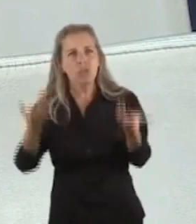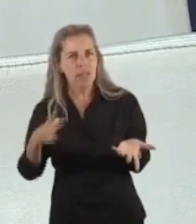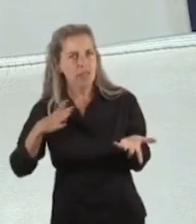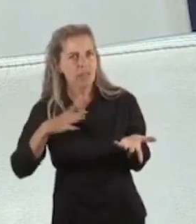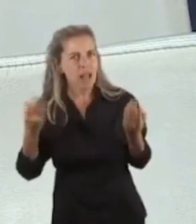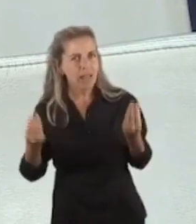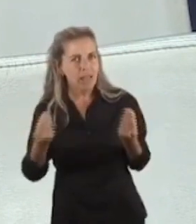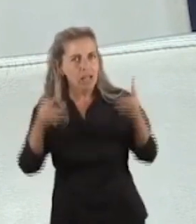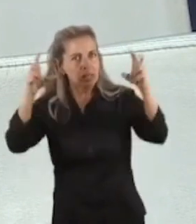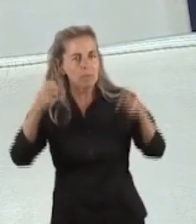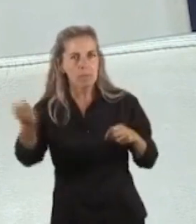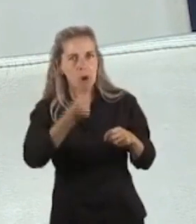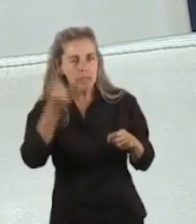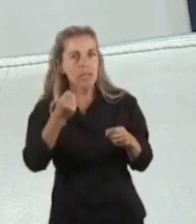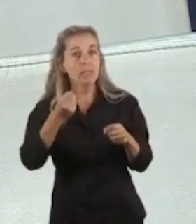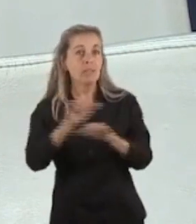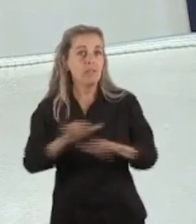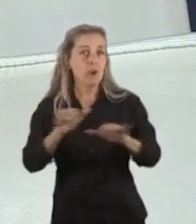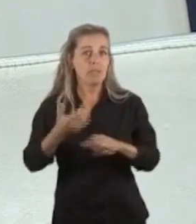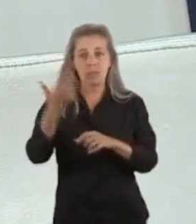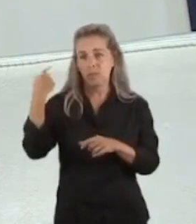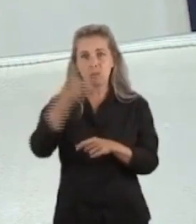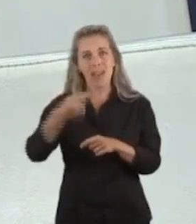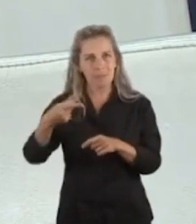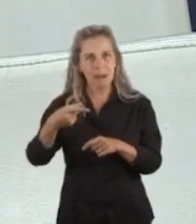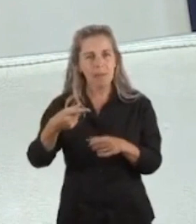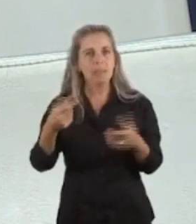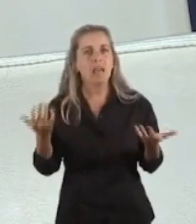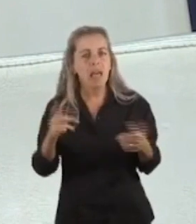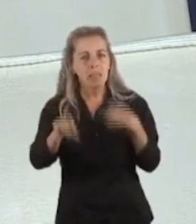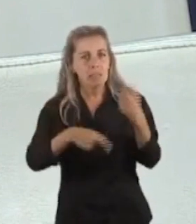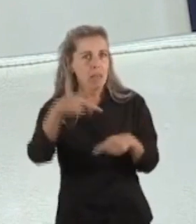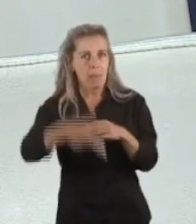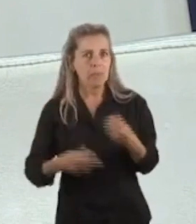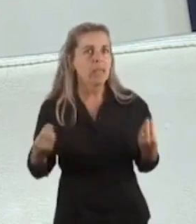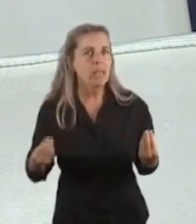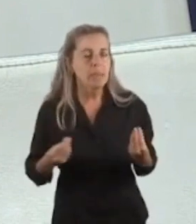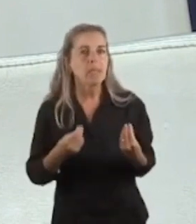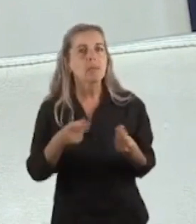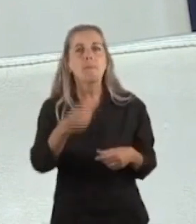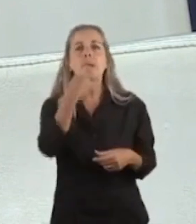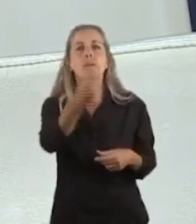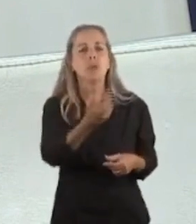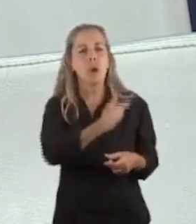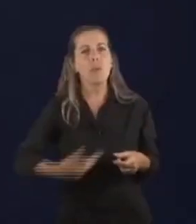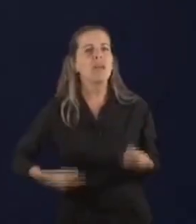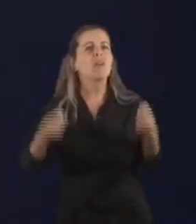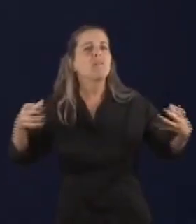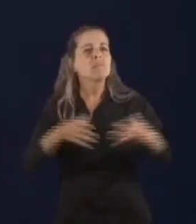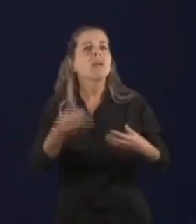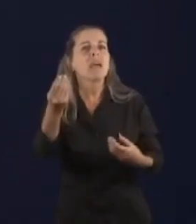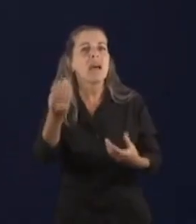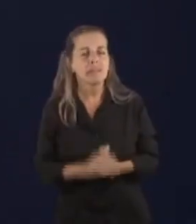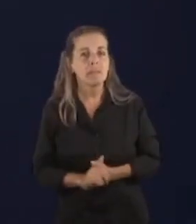ocuparon gran parte de las noticias de los últimos días Quería preguntarte qué va a hacer el gobierno al respecto bueno en